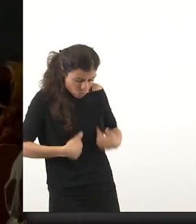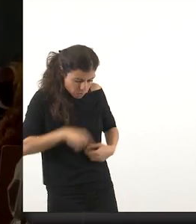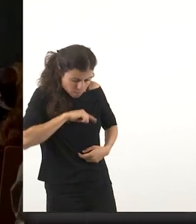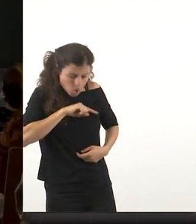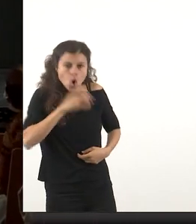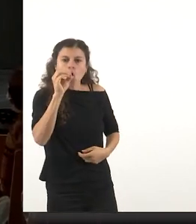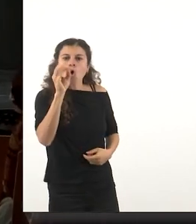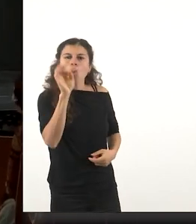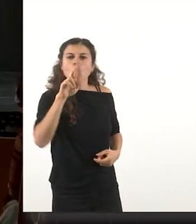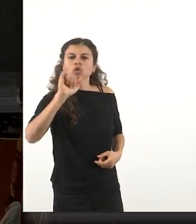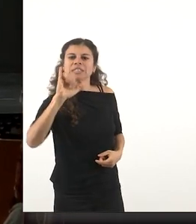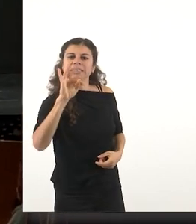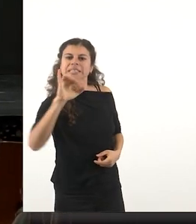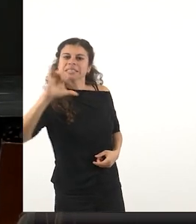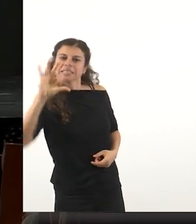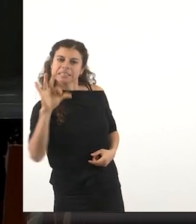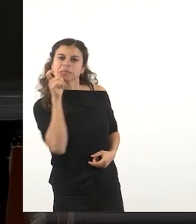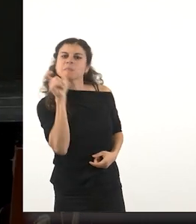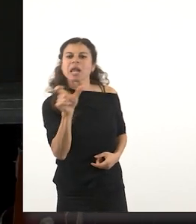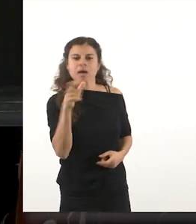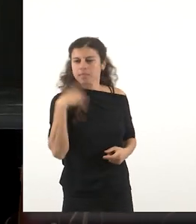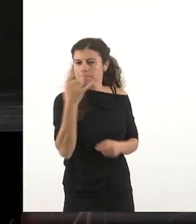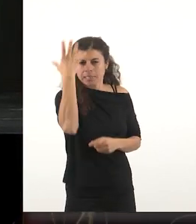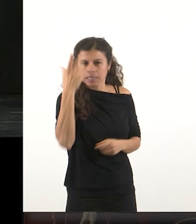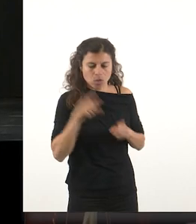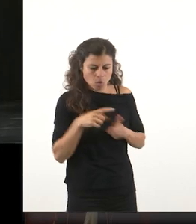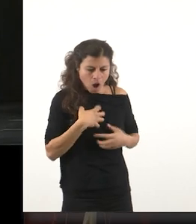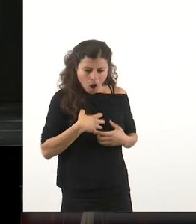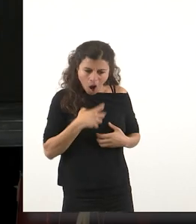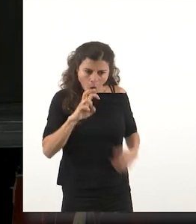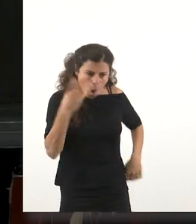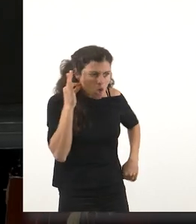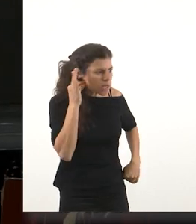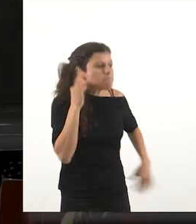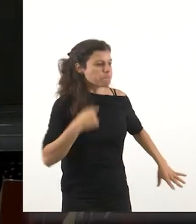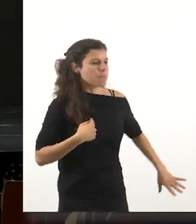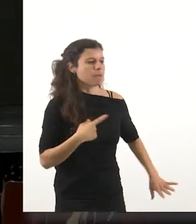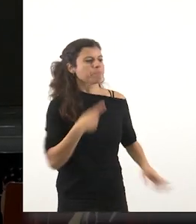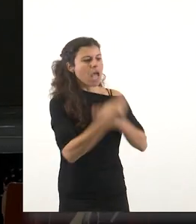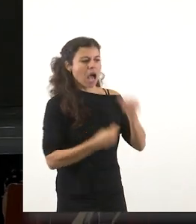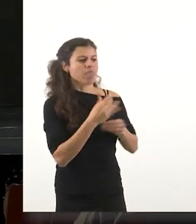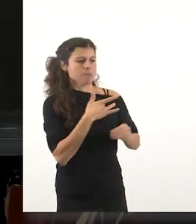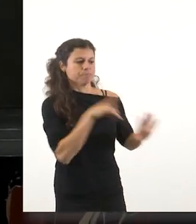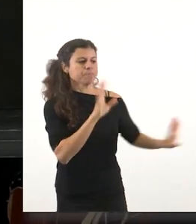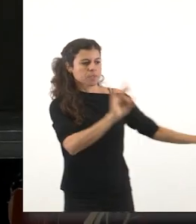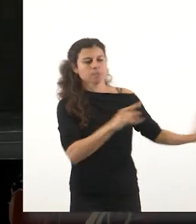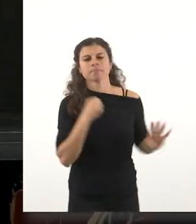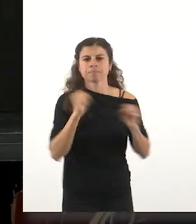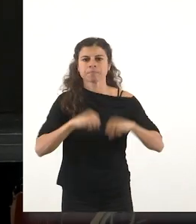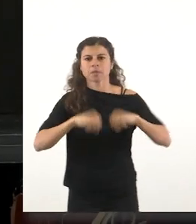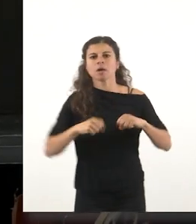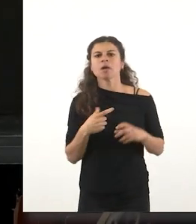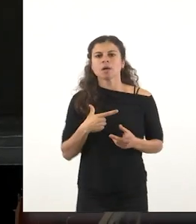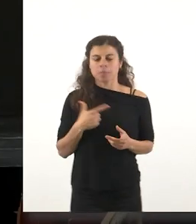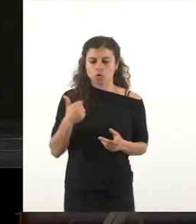la he inventado yo, que son los calorosos que te entran, la otra. Lo hacemos, pero ya. Al día siguiente, por el libro de mi pueblo, digo, tío, mi primera vez, y es que estoy confundida. Y